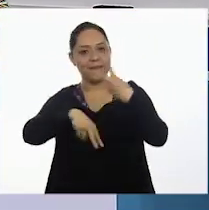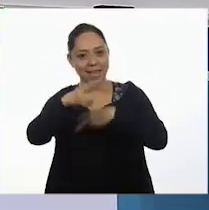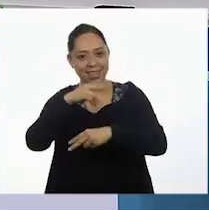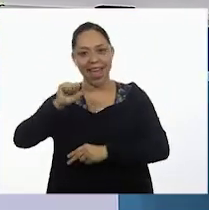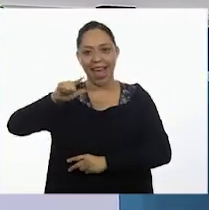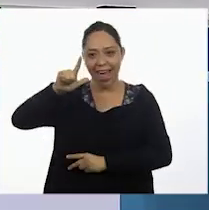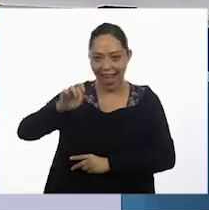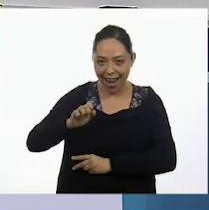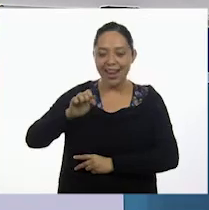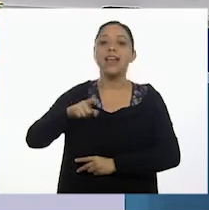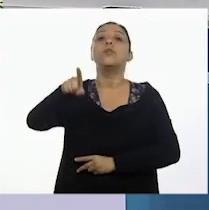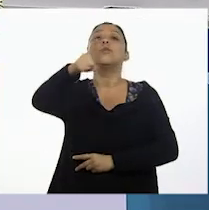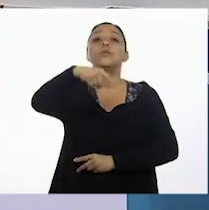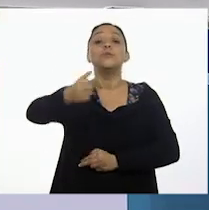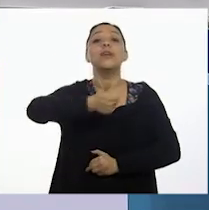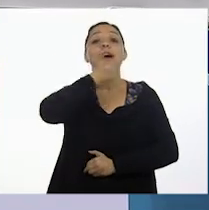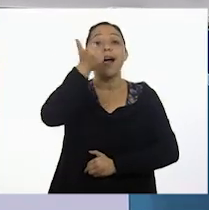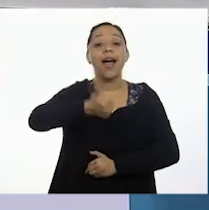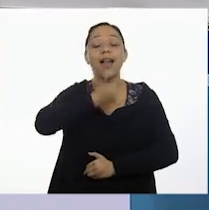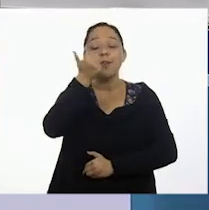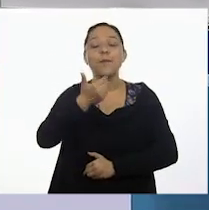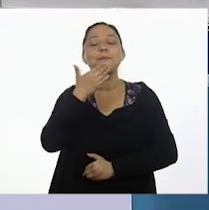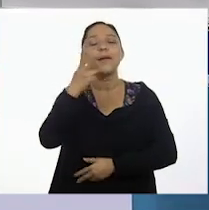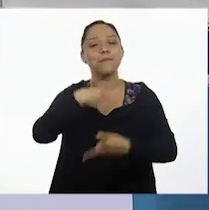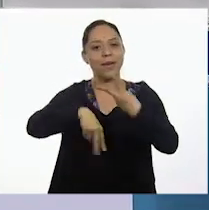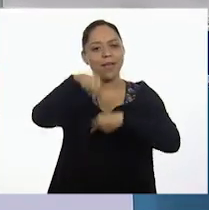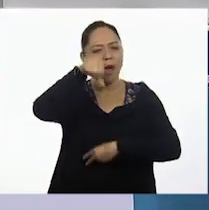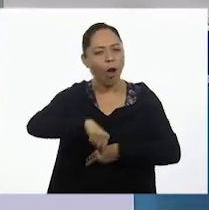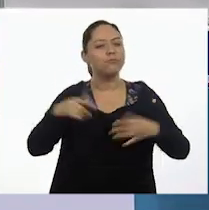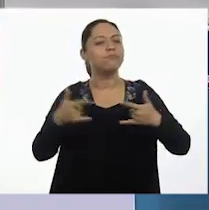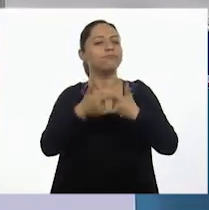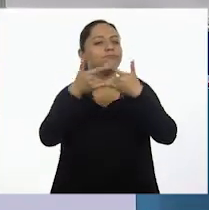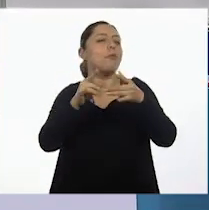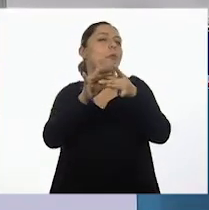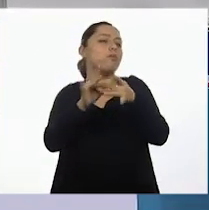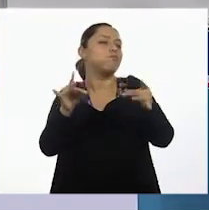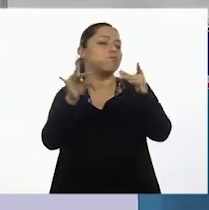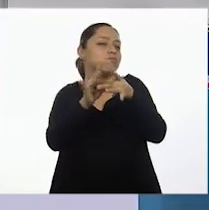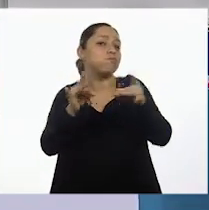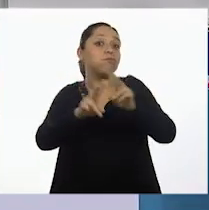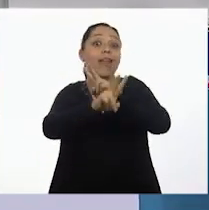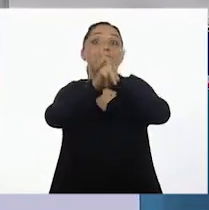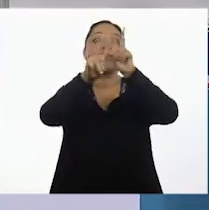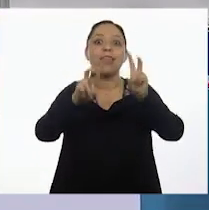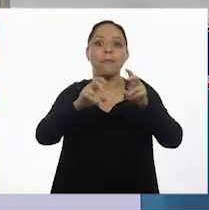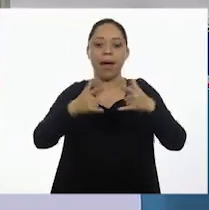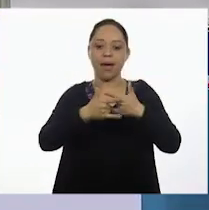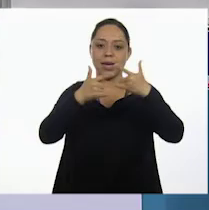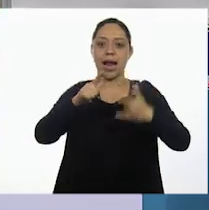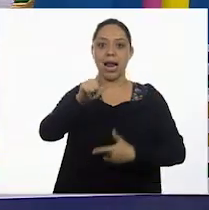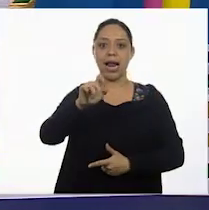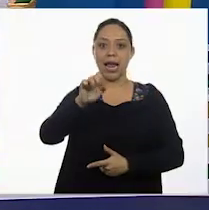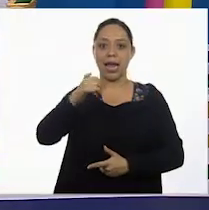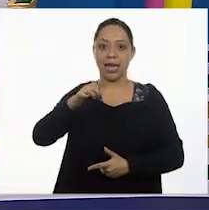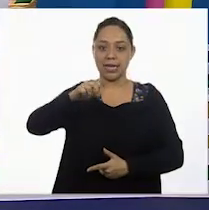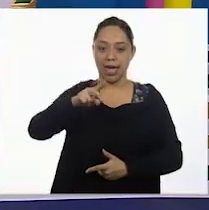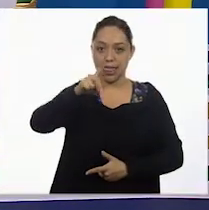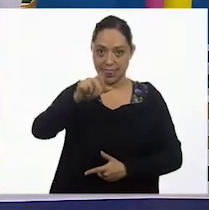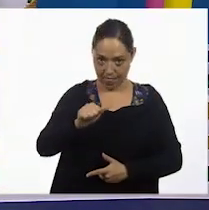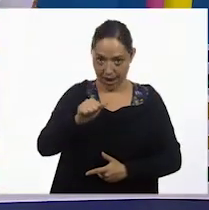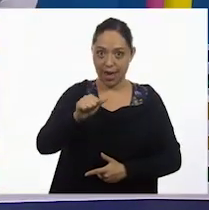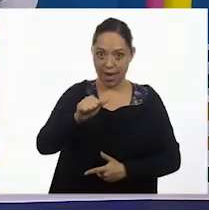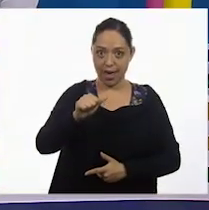siempre. Estudiantes en casa, bienvenidos. Hoy vamos a platicar muy importante tema, la leyenda. Pero antes,